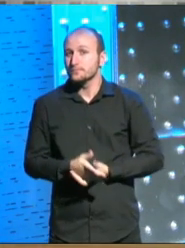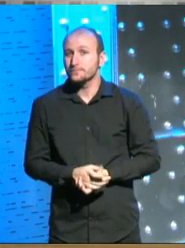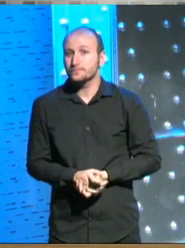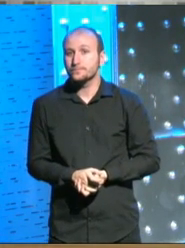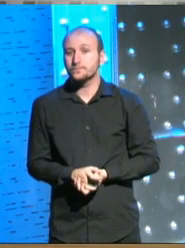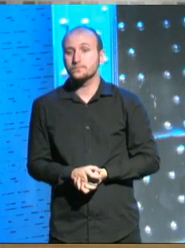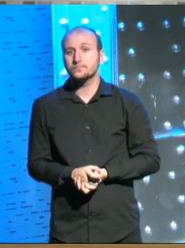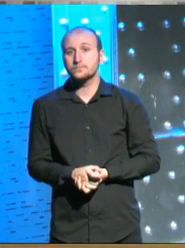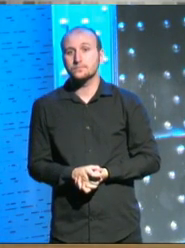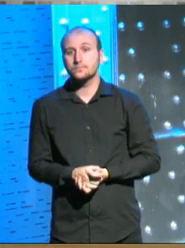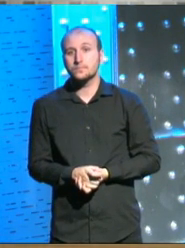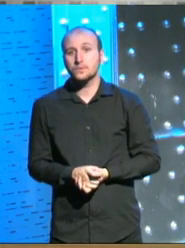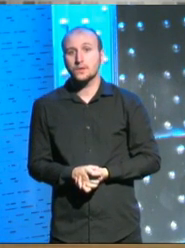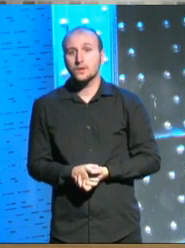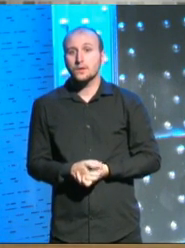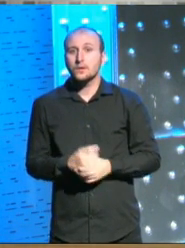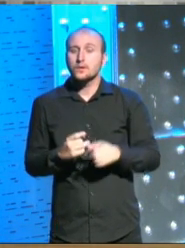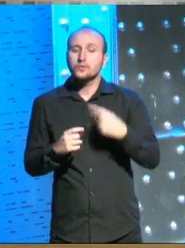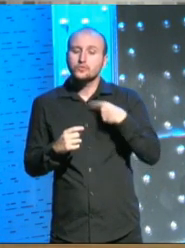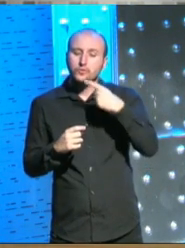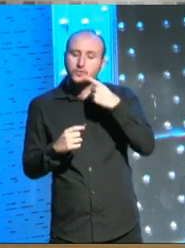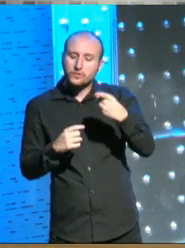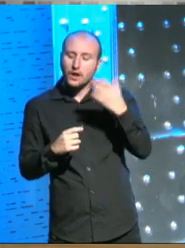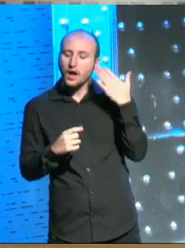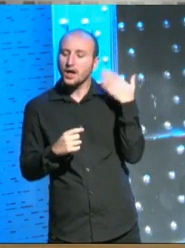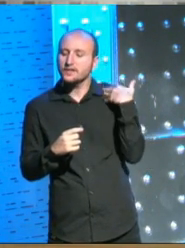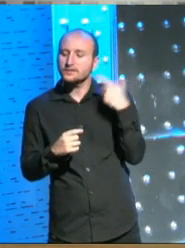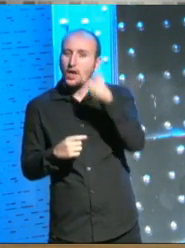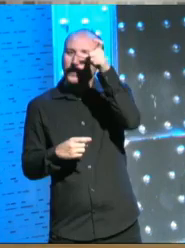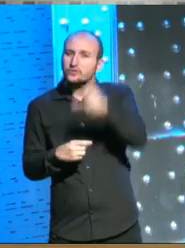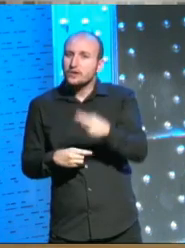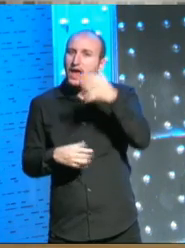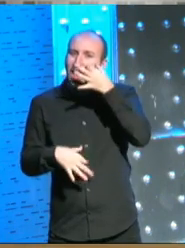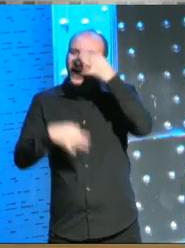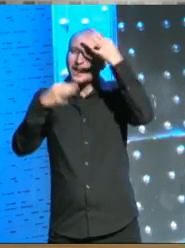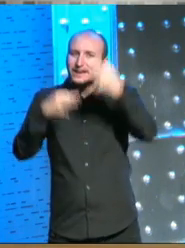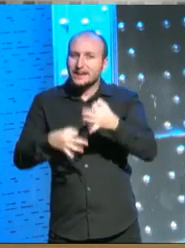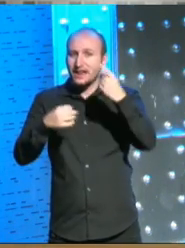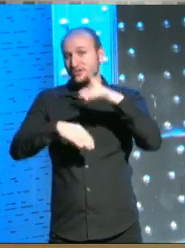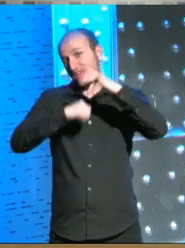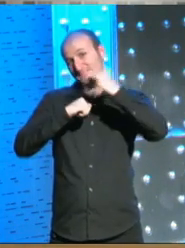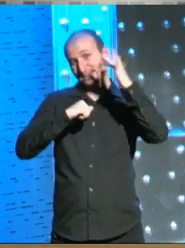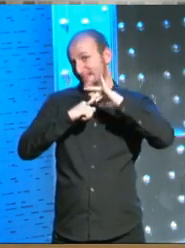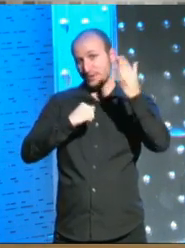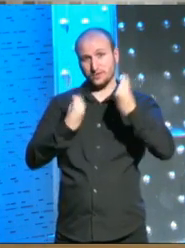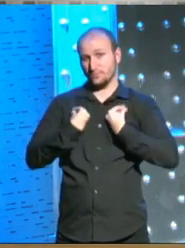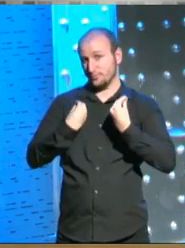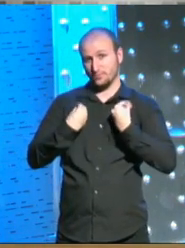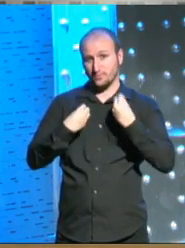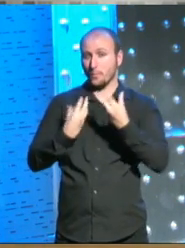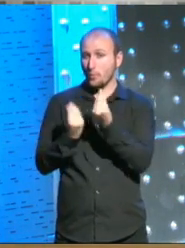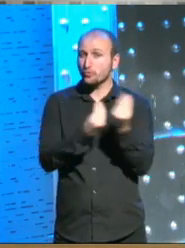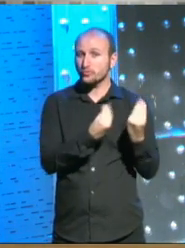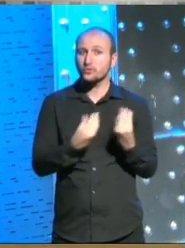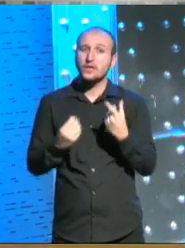He dicho que los surrealistas fueron muy sensibles y el propio Painlevé era un